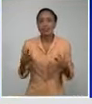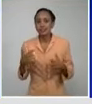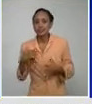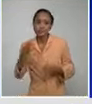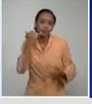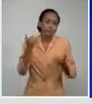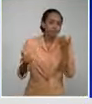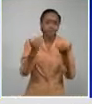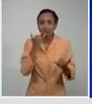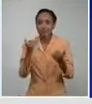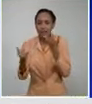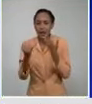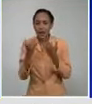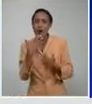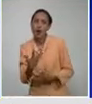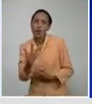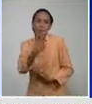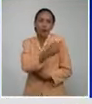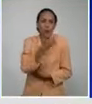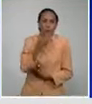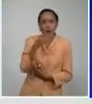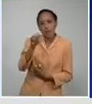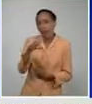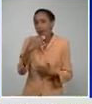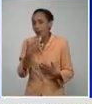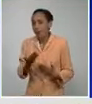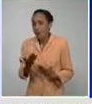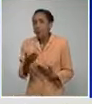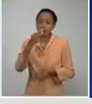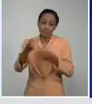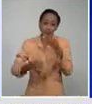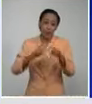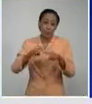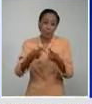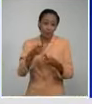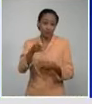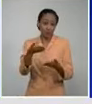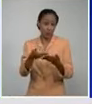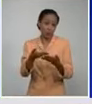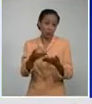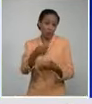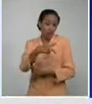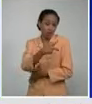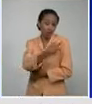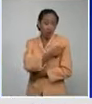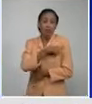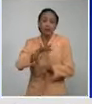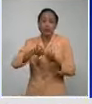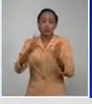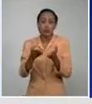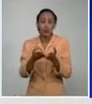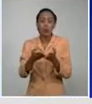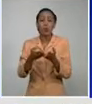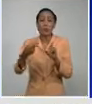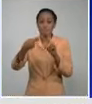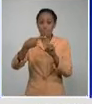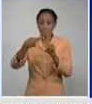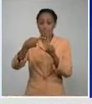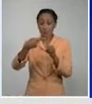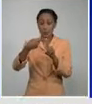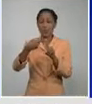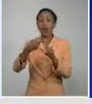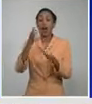de ponérsela, porque es una prueba que ha demostrado con todas las 2 primeras fases